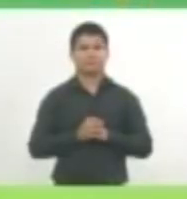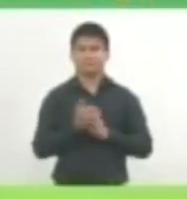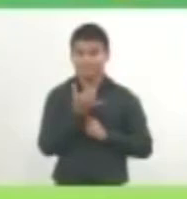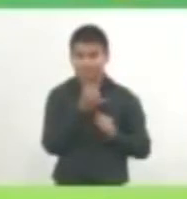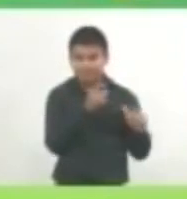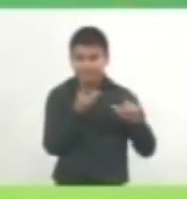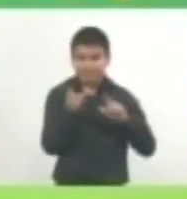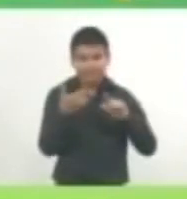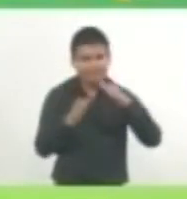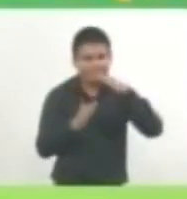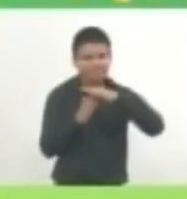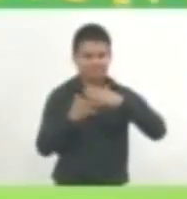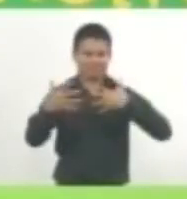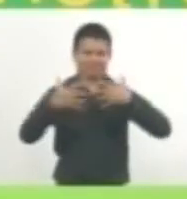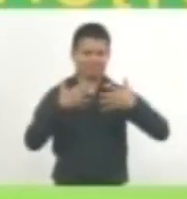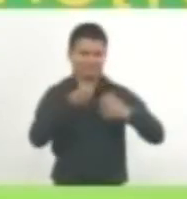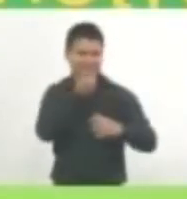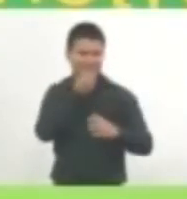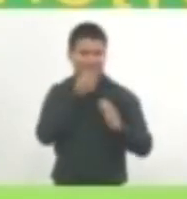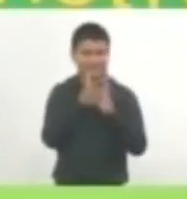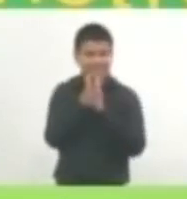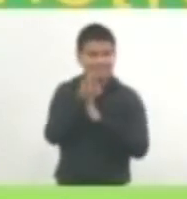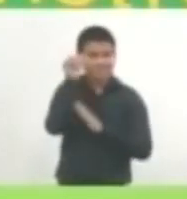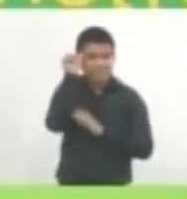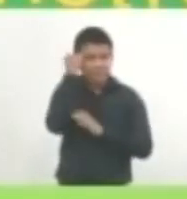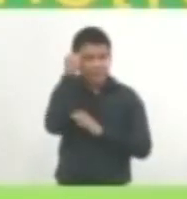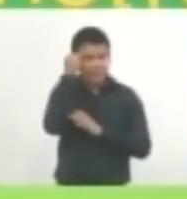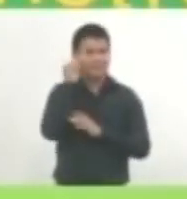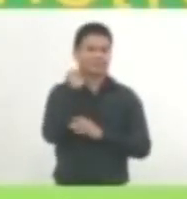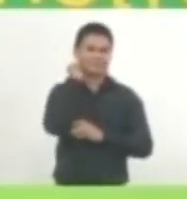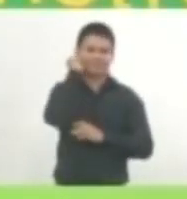las noticias del entretenimiento. No olviden nuestra